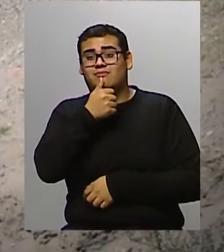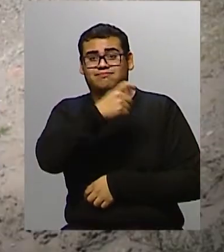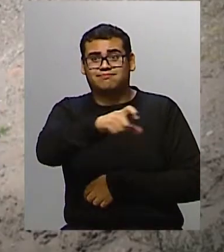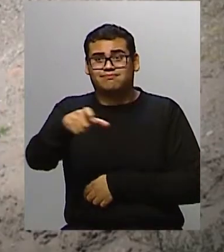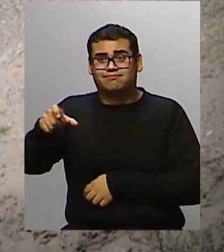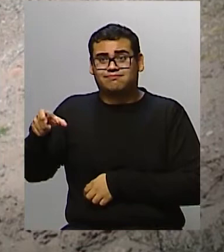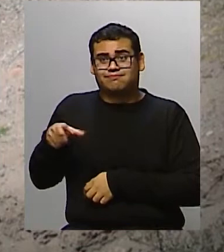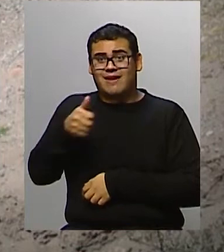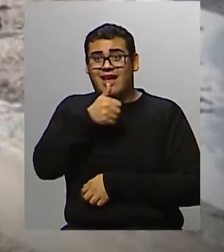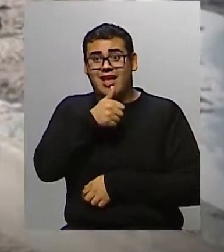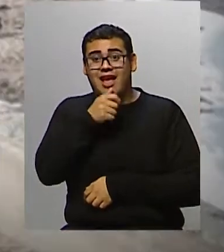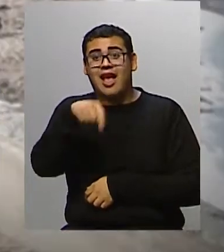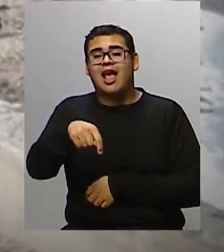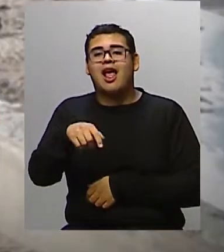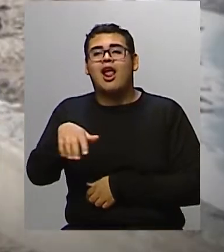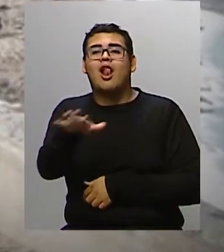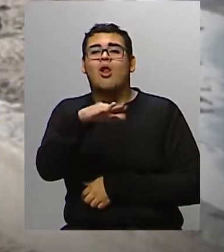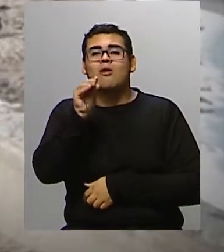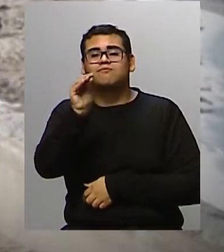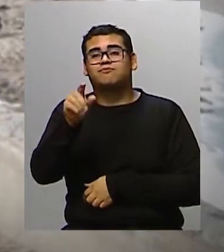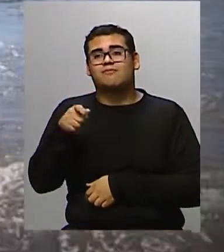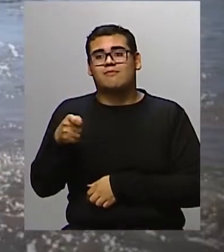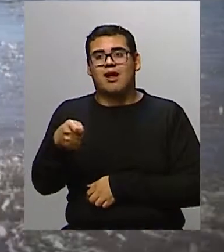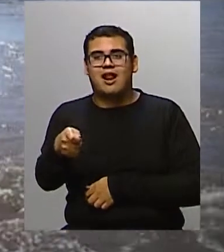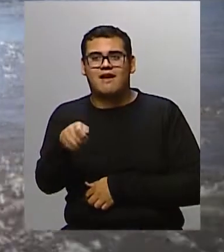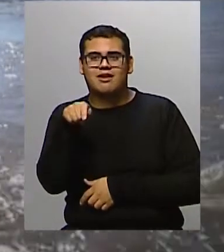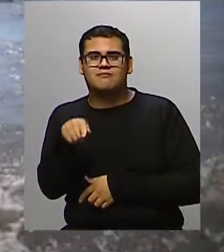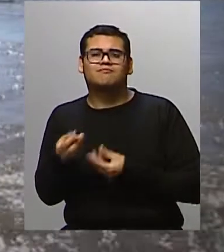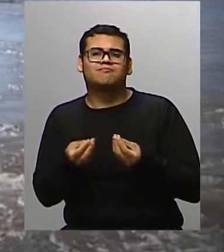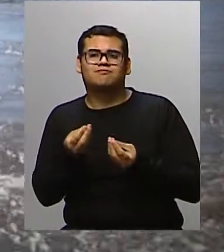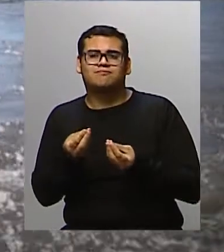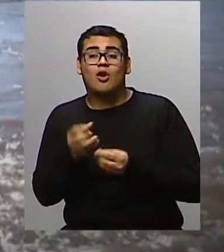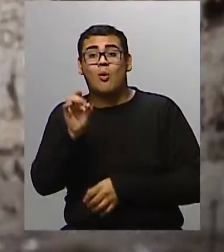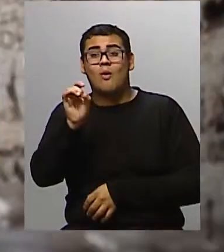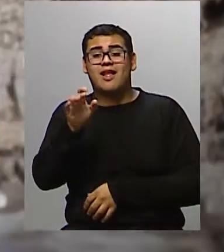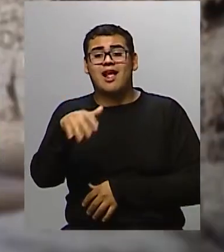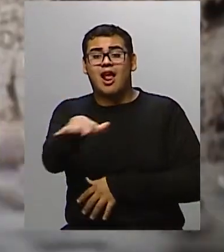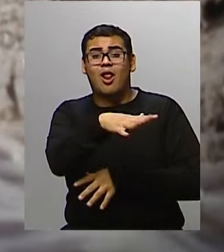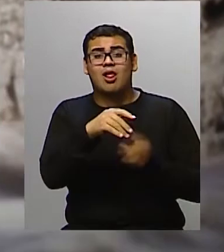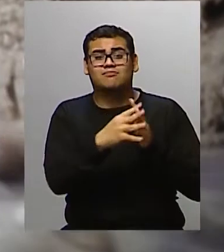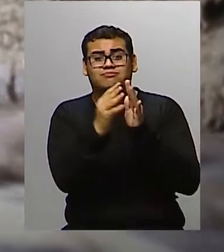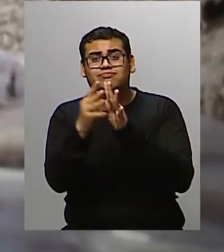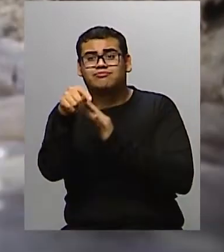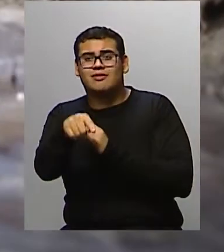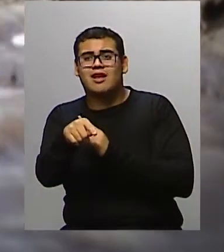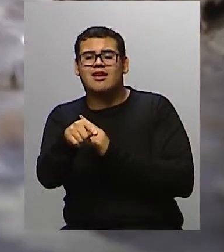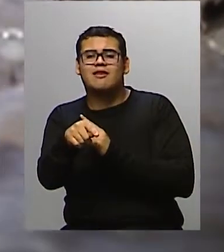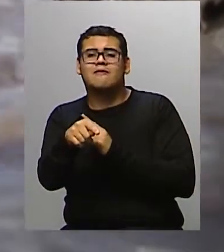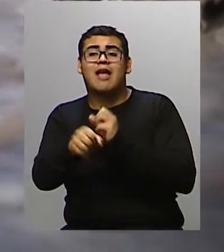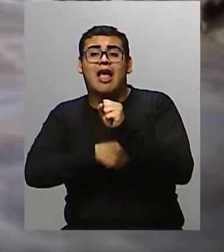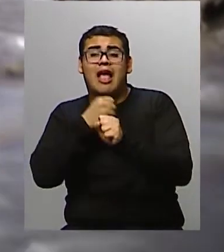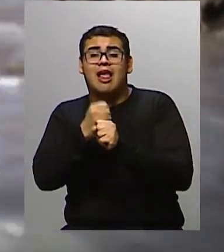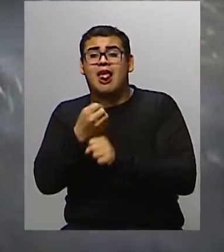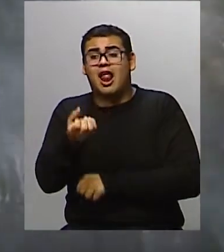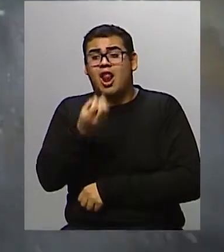del departamento de La Valle, la última finca irrigada que tiene derecho a riego, hasta Lagunas del Rosario, tenemos